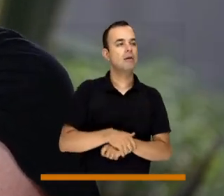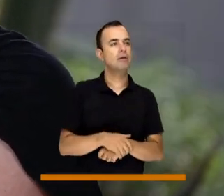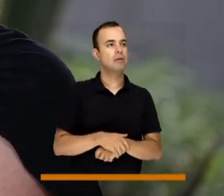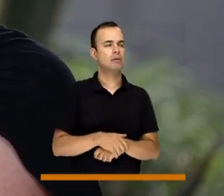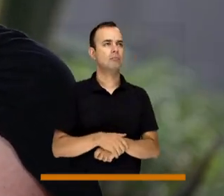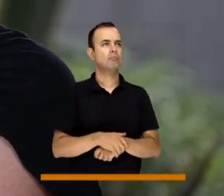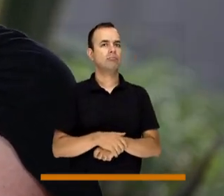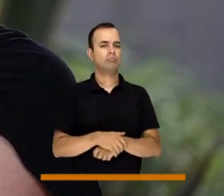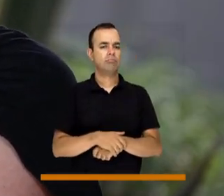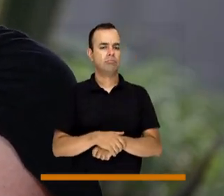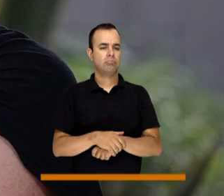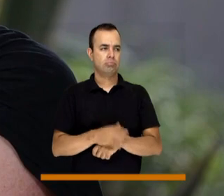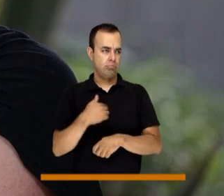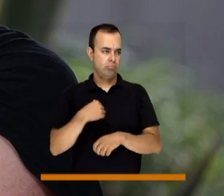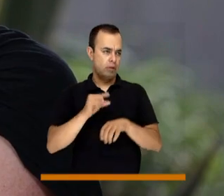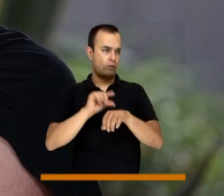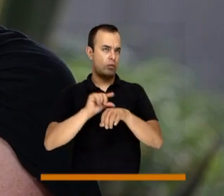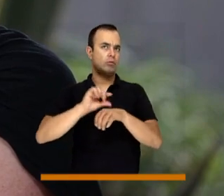ONGs,